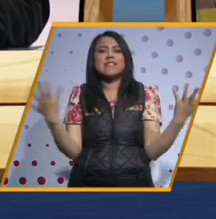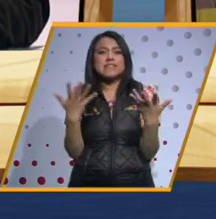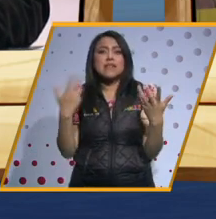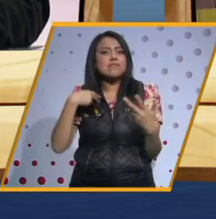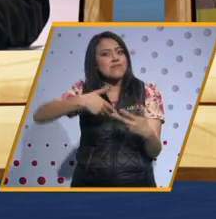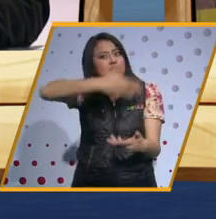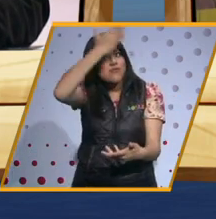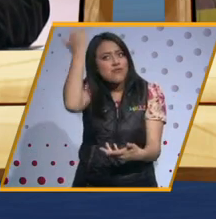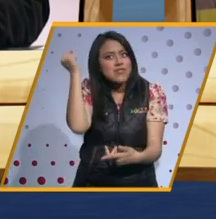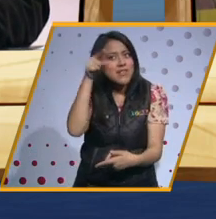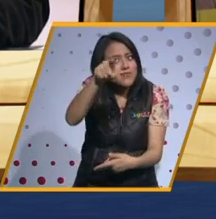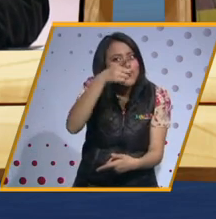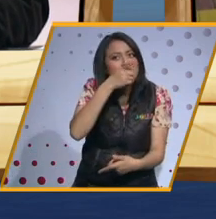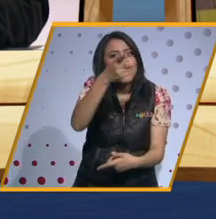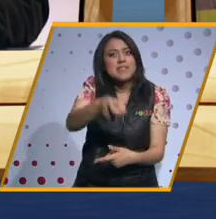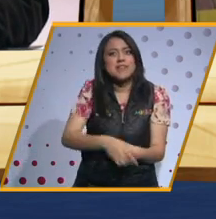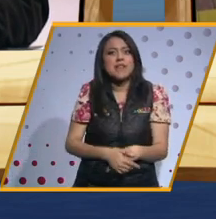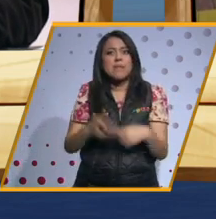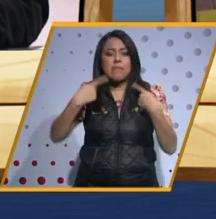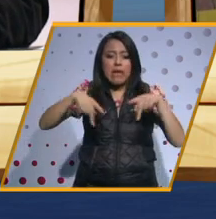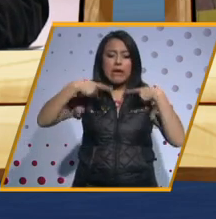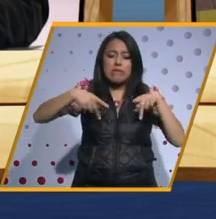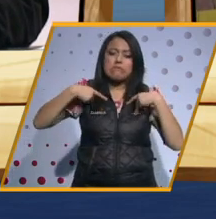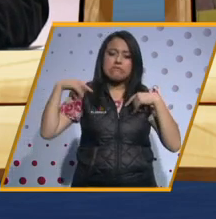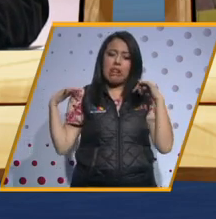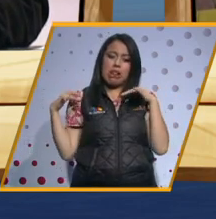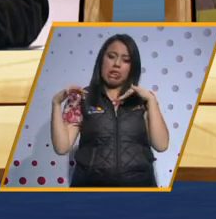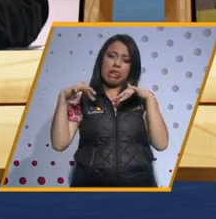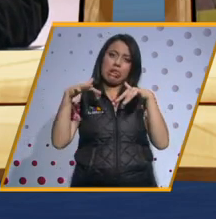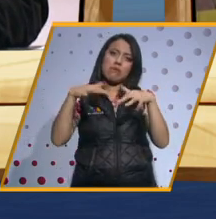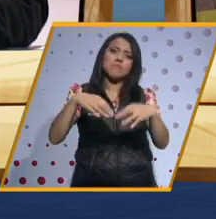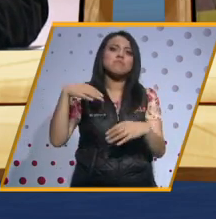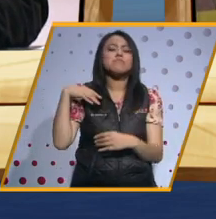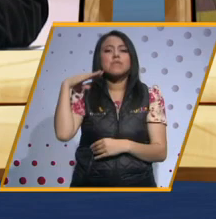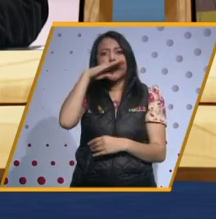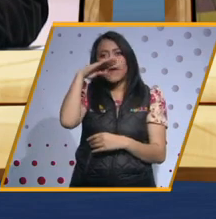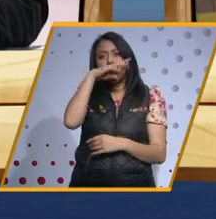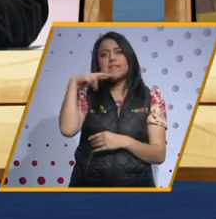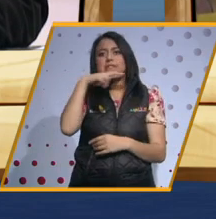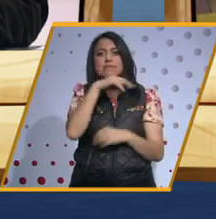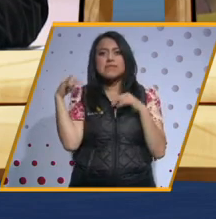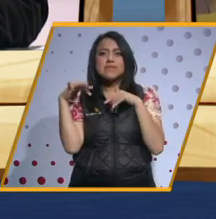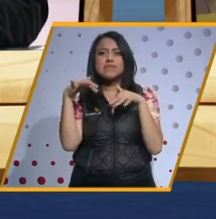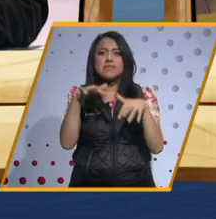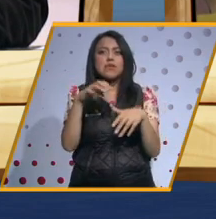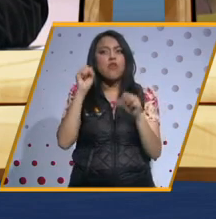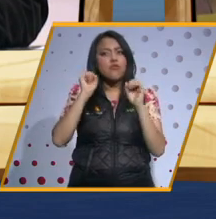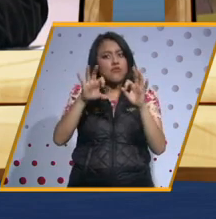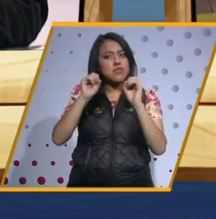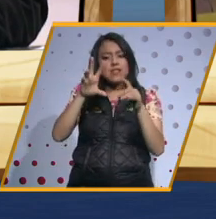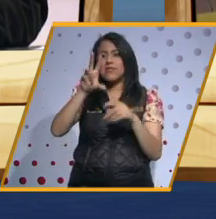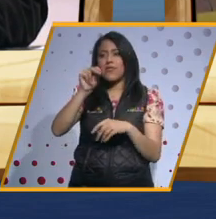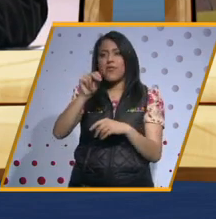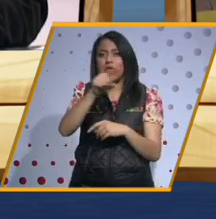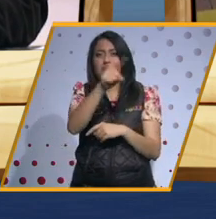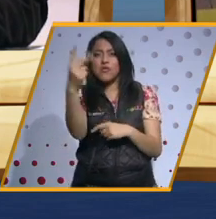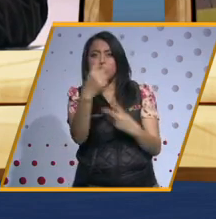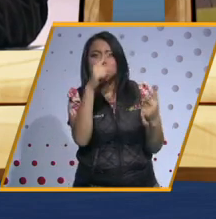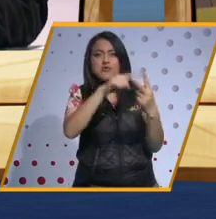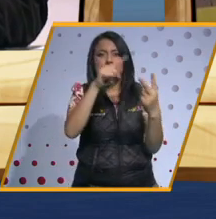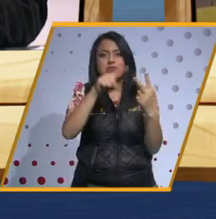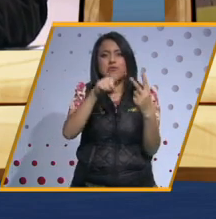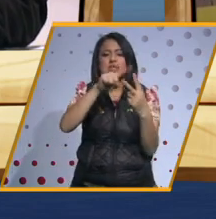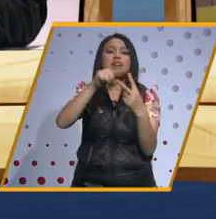tienes idea de la bola de dragones que me rodean. Deje usted, los de la oficina, es que me olé y muy el toro